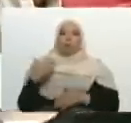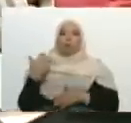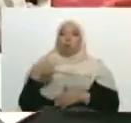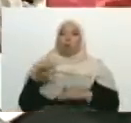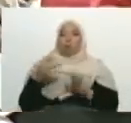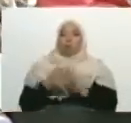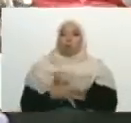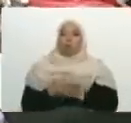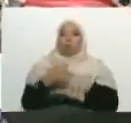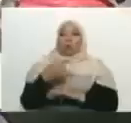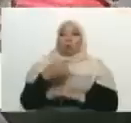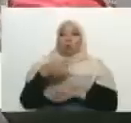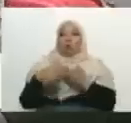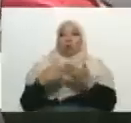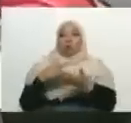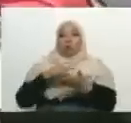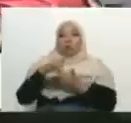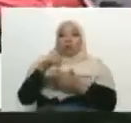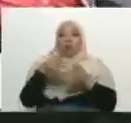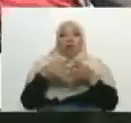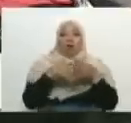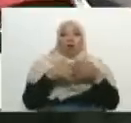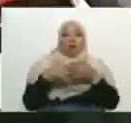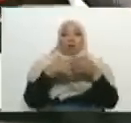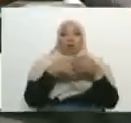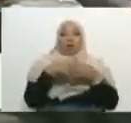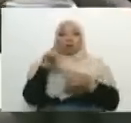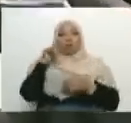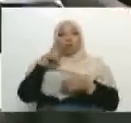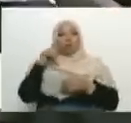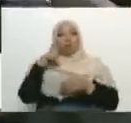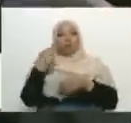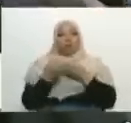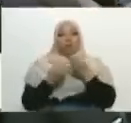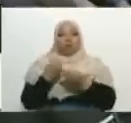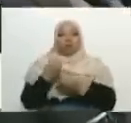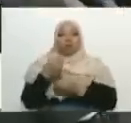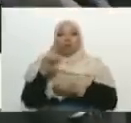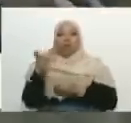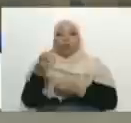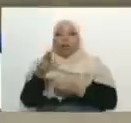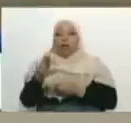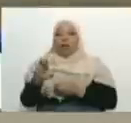sin ir a Washington. Y que me desmienta Gerardo Blay lo que estoy diciendo.